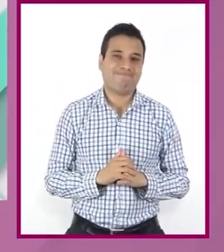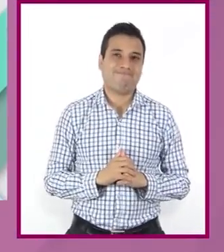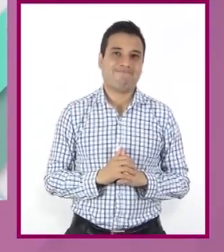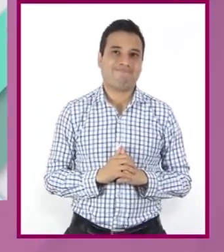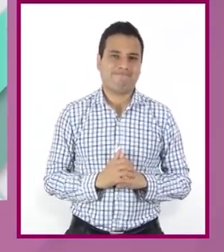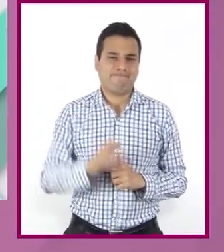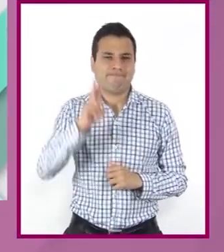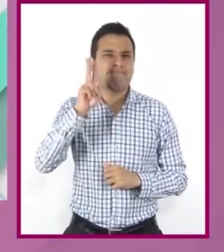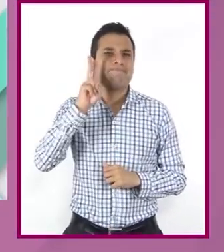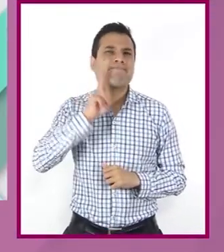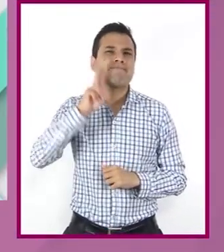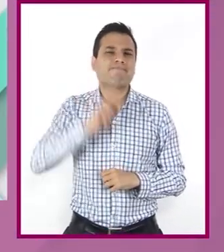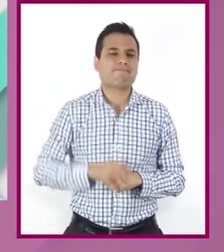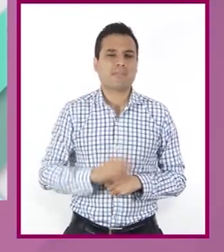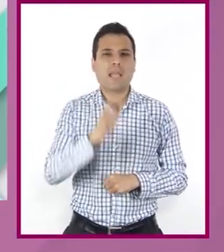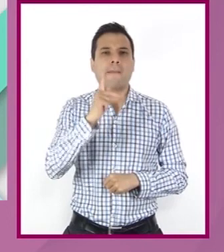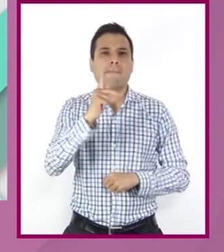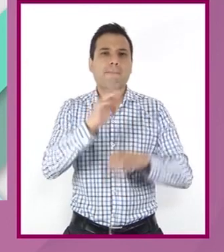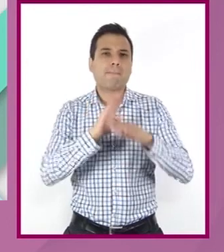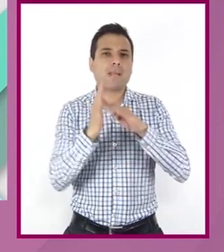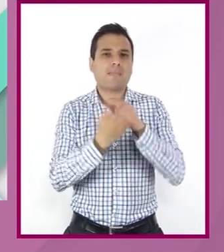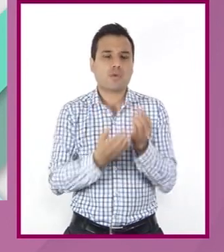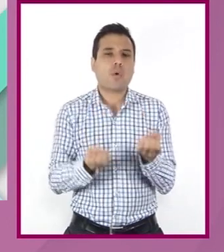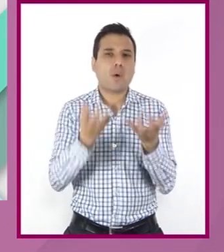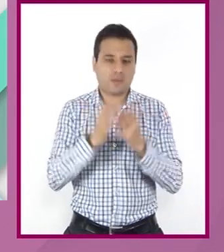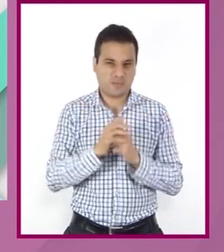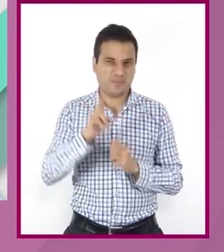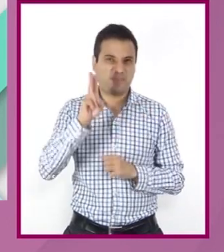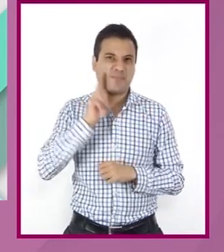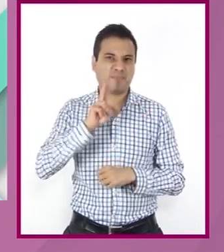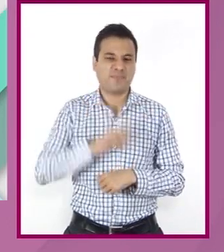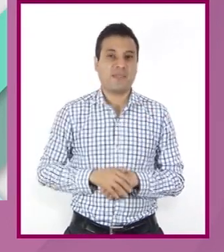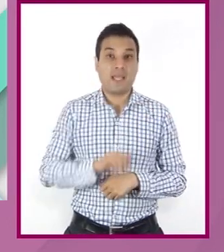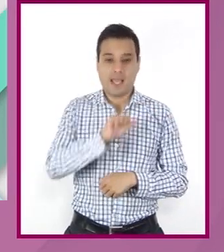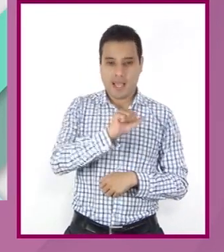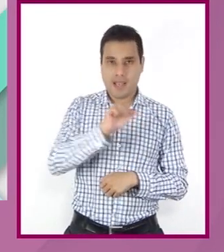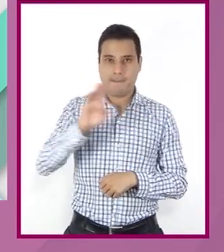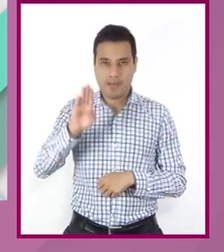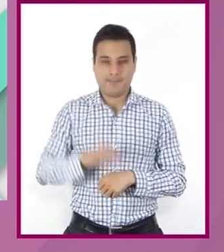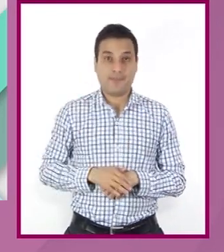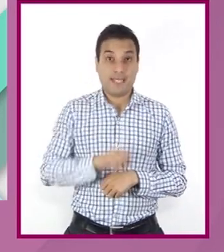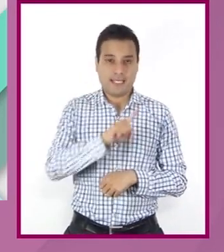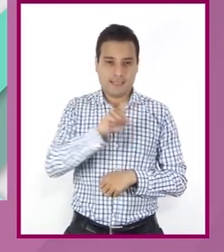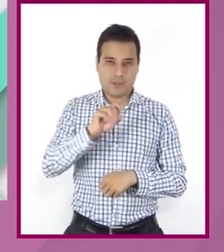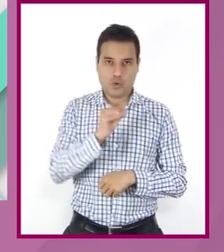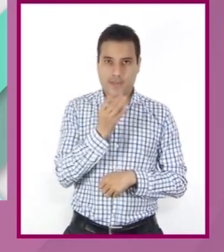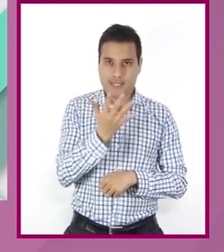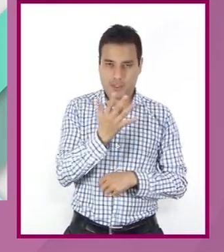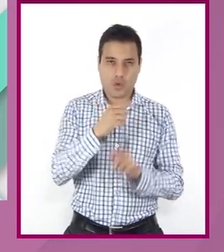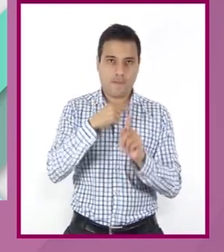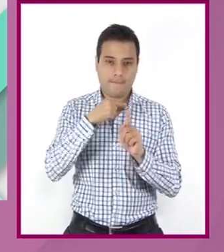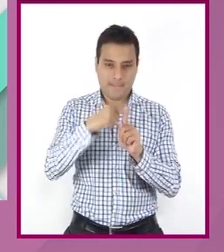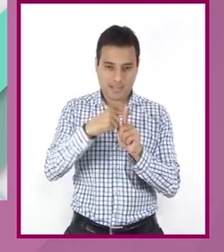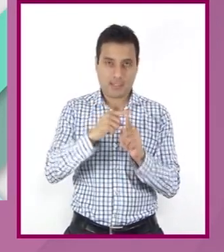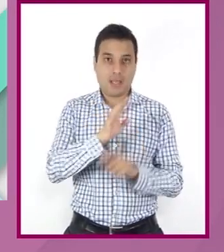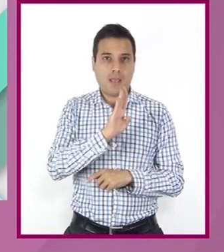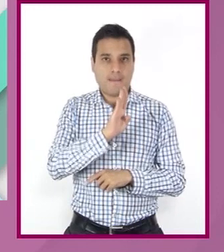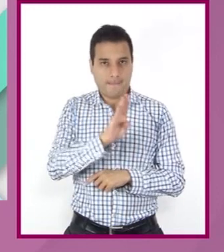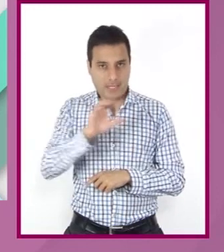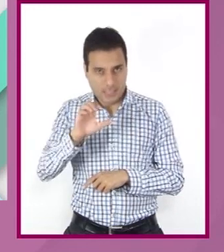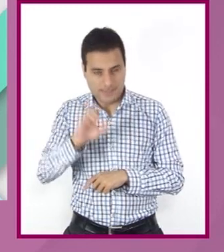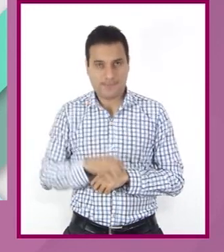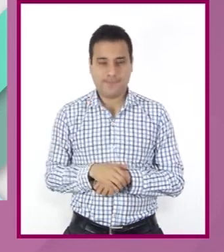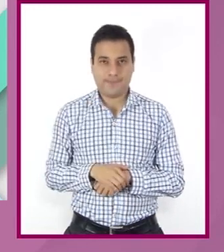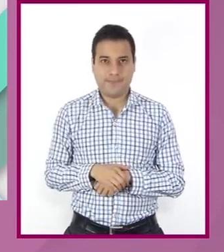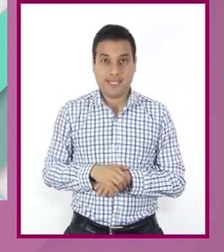Encontremos el perímetro del terreno sumando el valor del segmento AB, que es de 195 metros, más el valor del segmento